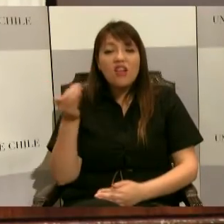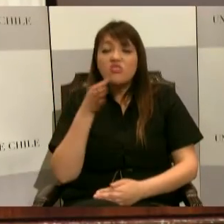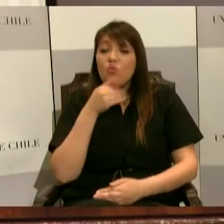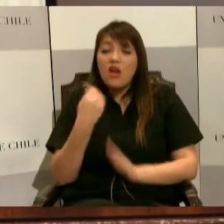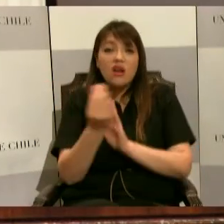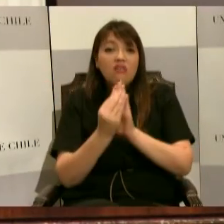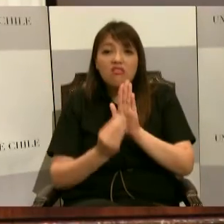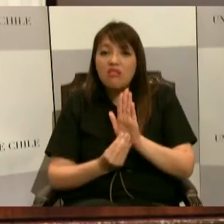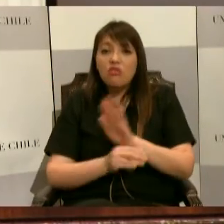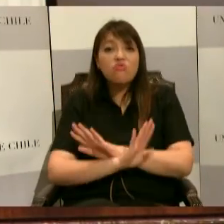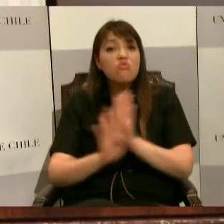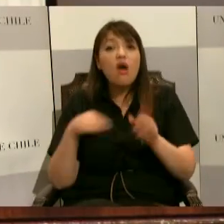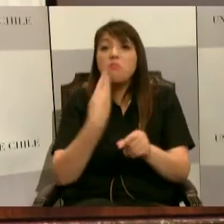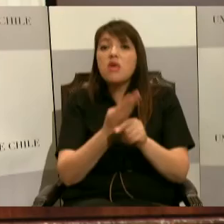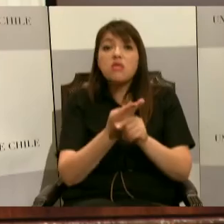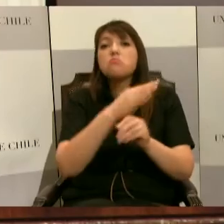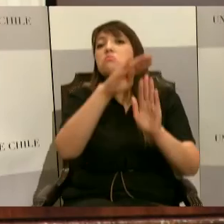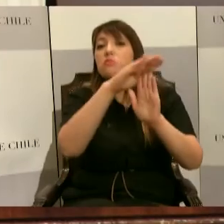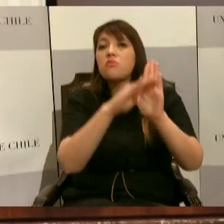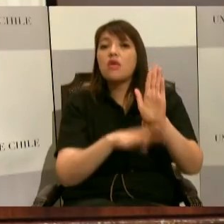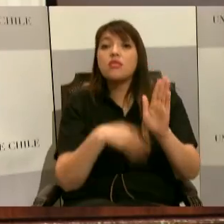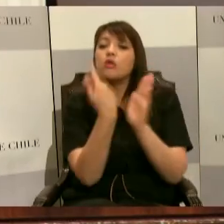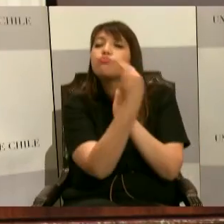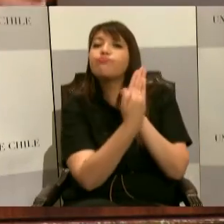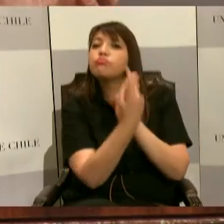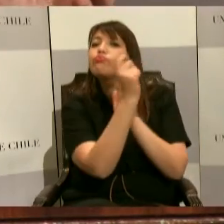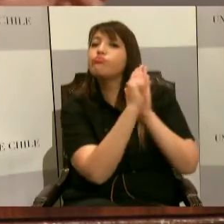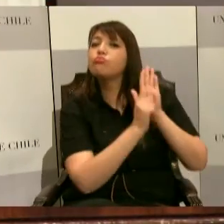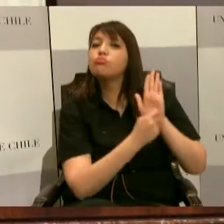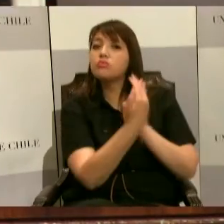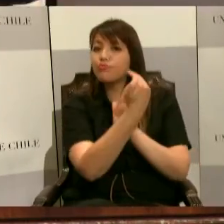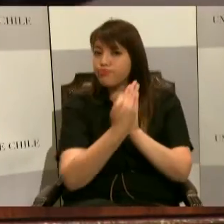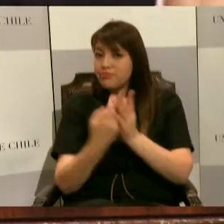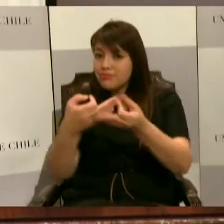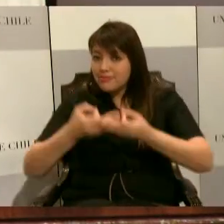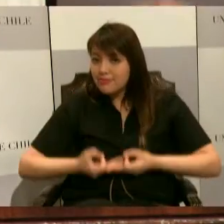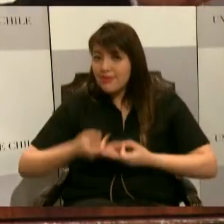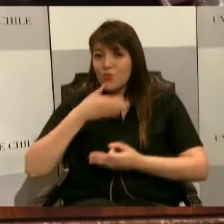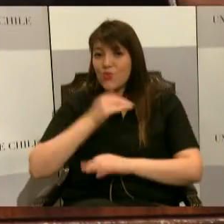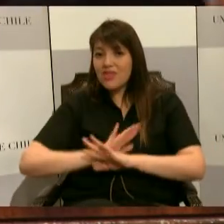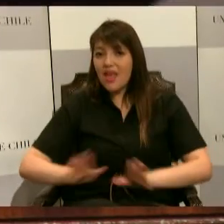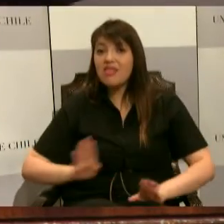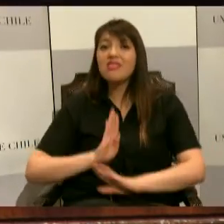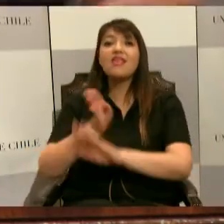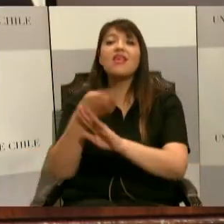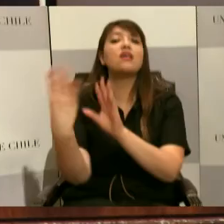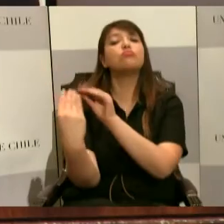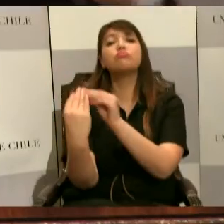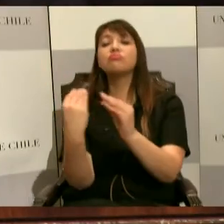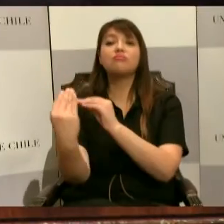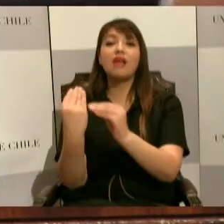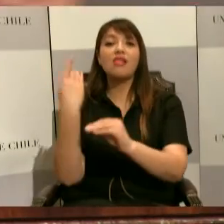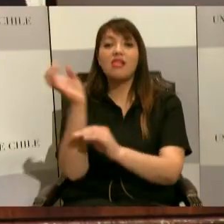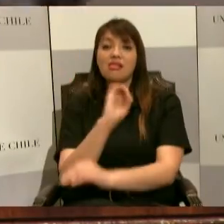calidad, sin ningún requerimiento de rendición de cuenta, vayamos de un día para otro a poder sentarnos felices ahí a conversar cándidamente a partir